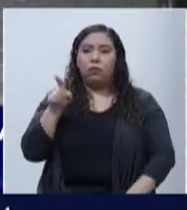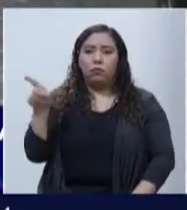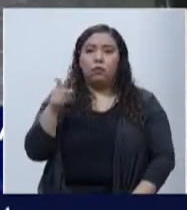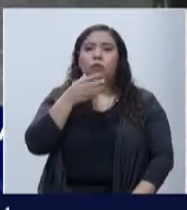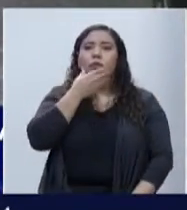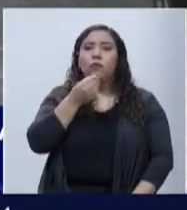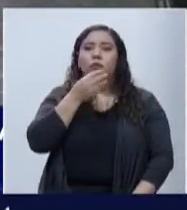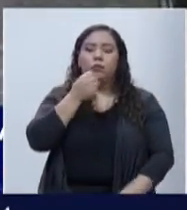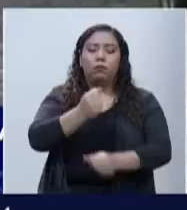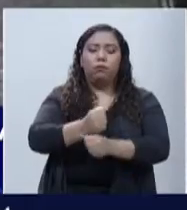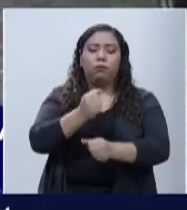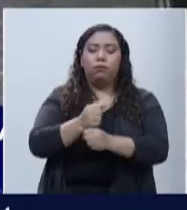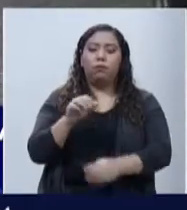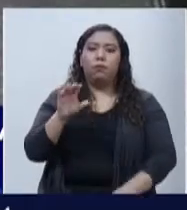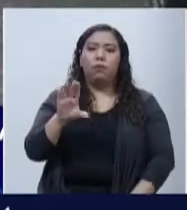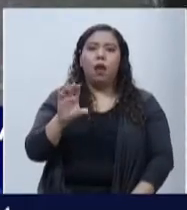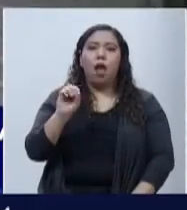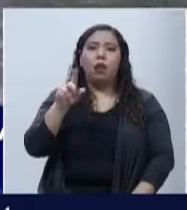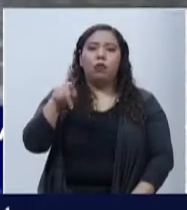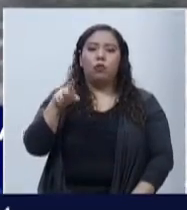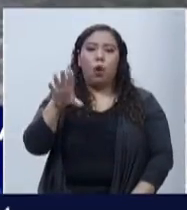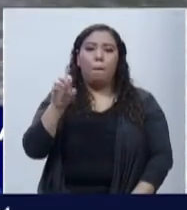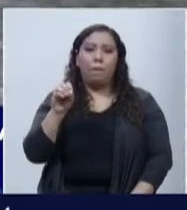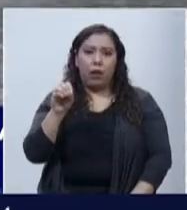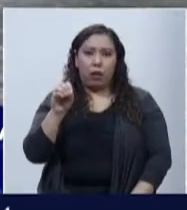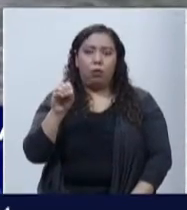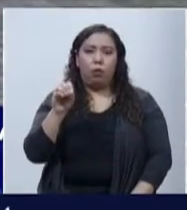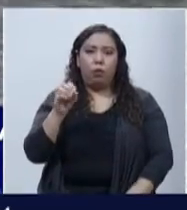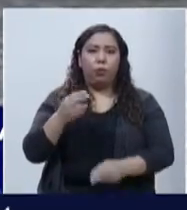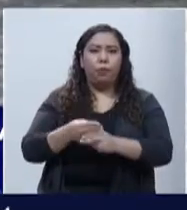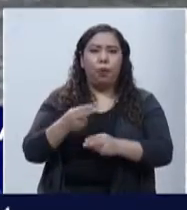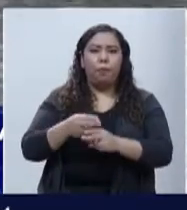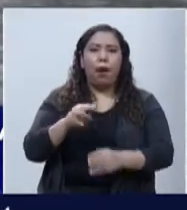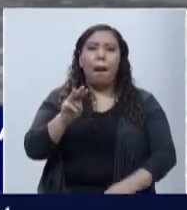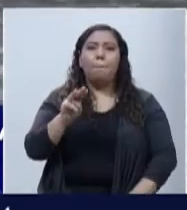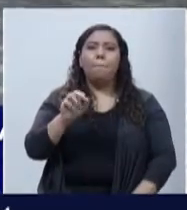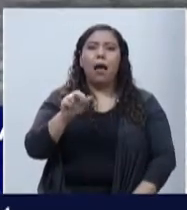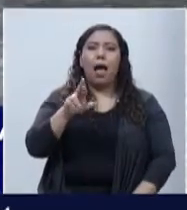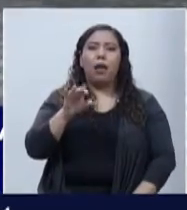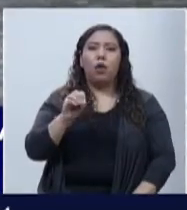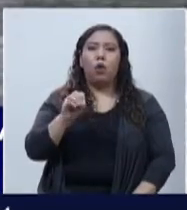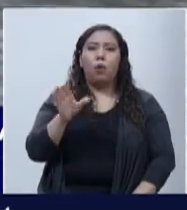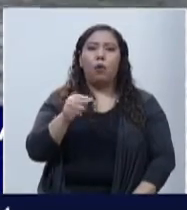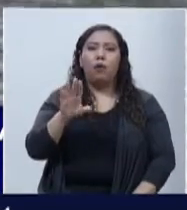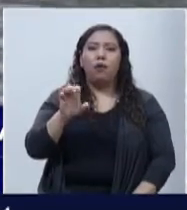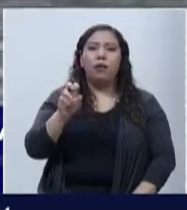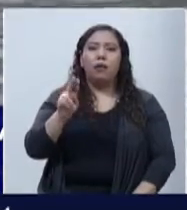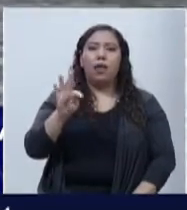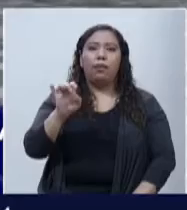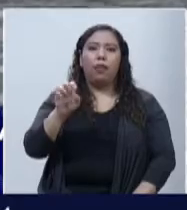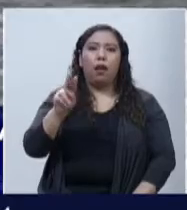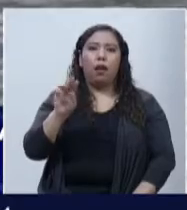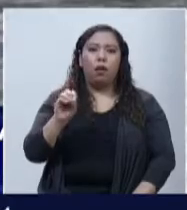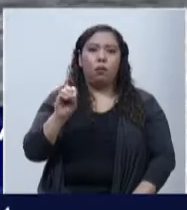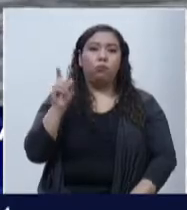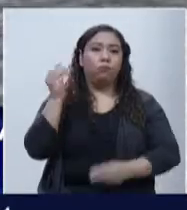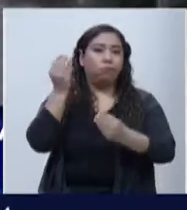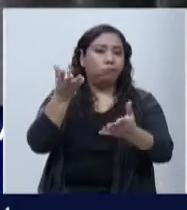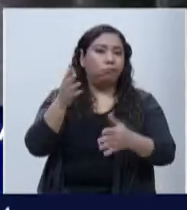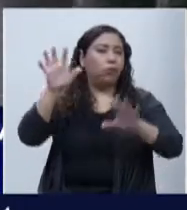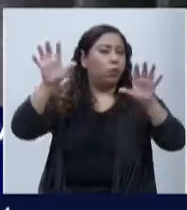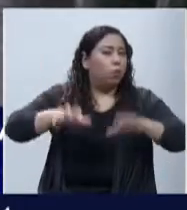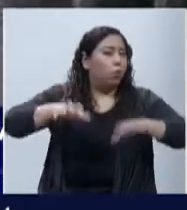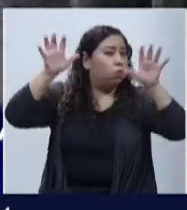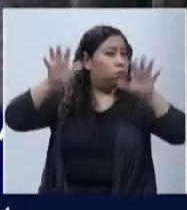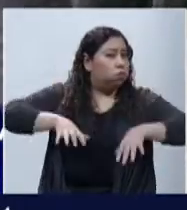secretaria de gestión del riesgo de contingencias nacionales copeco mario centeno informó que las lluvias fuerte se estarán